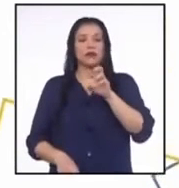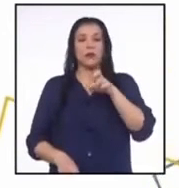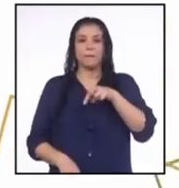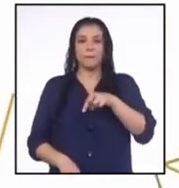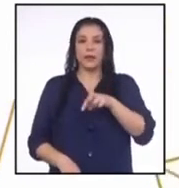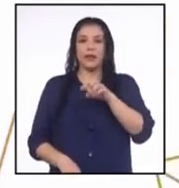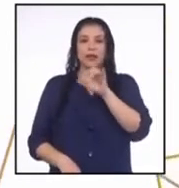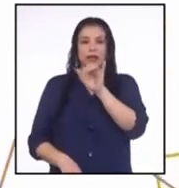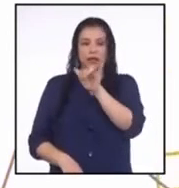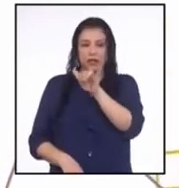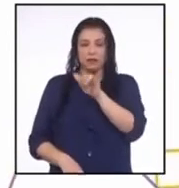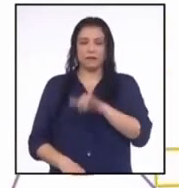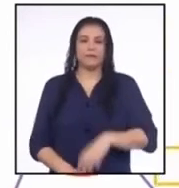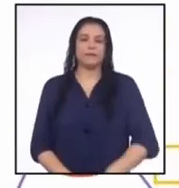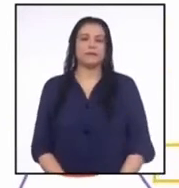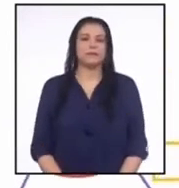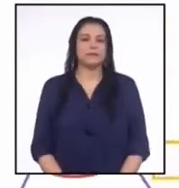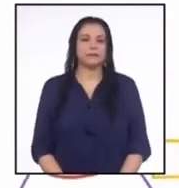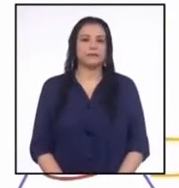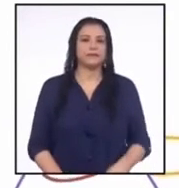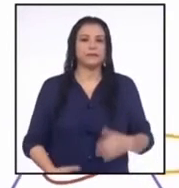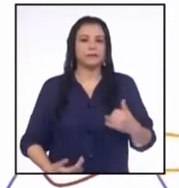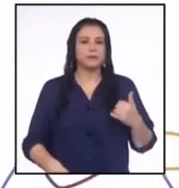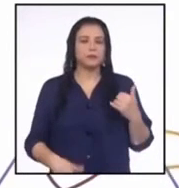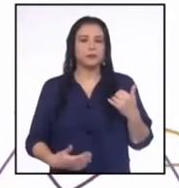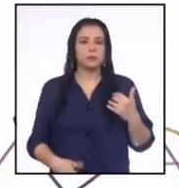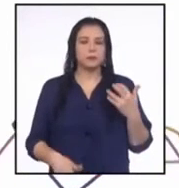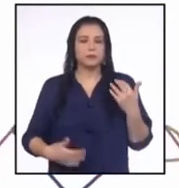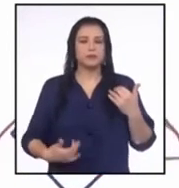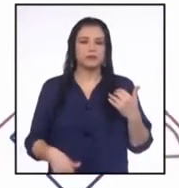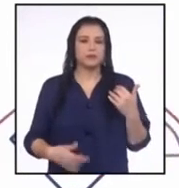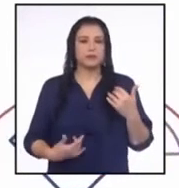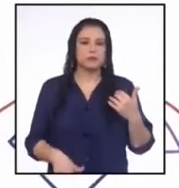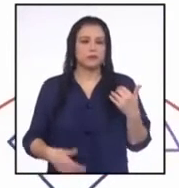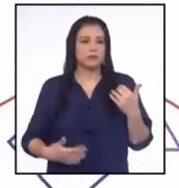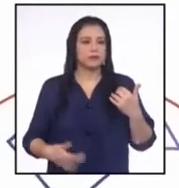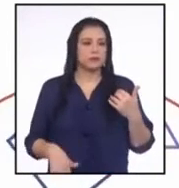P multiplicado por Y.